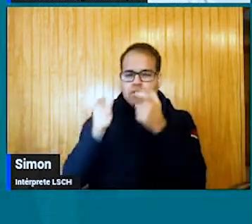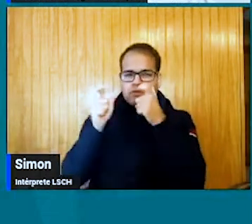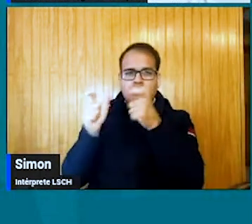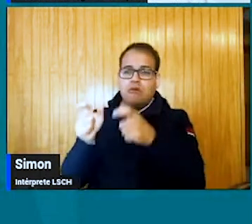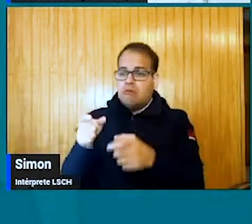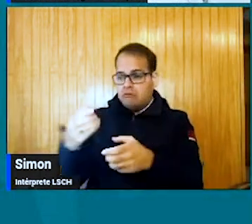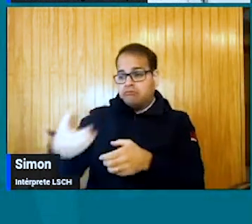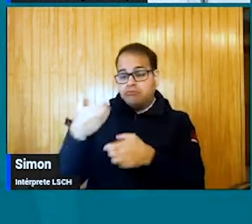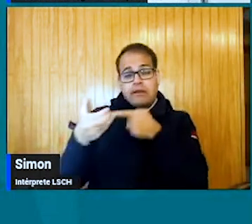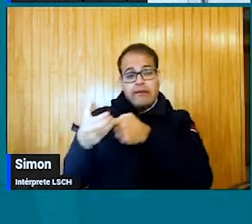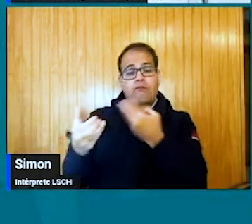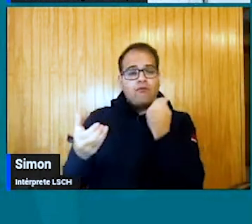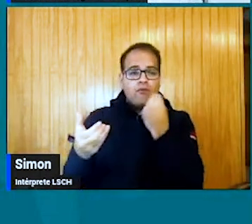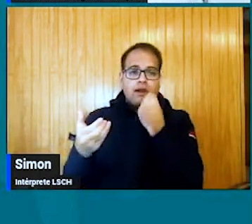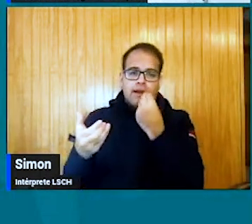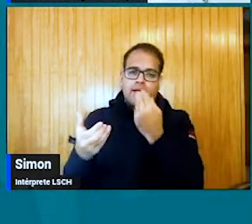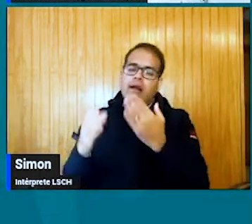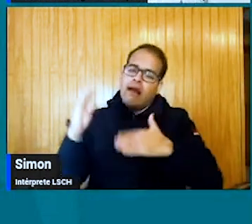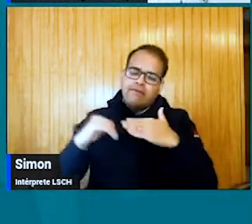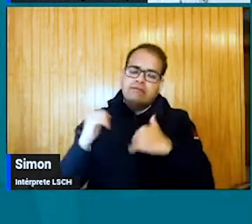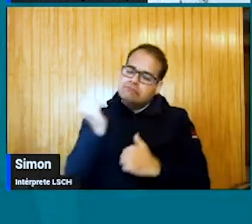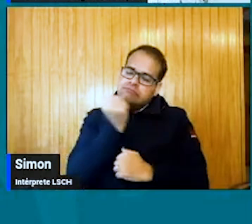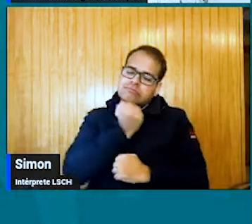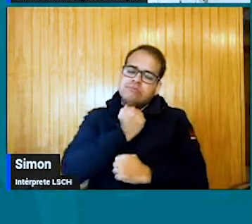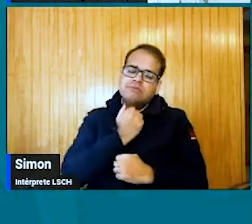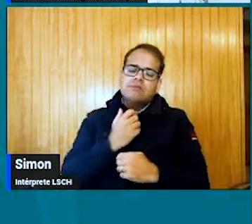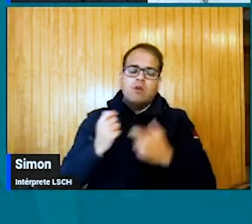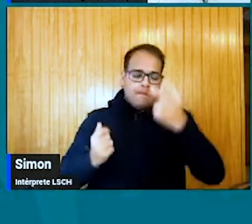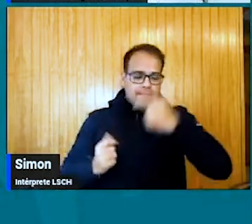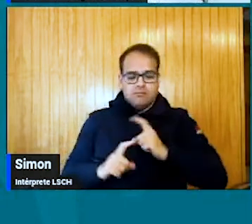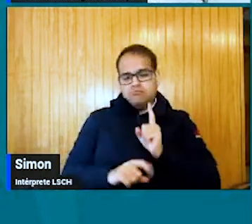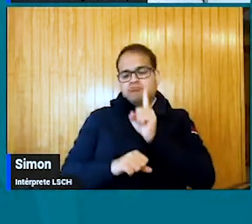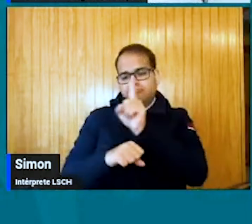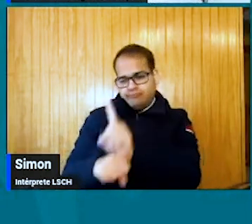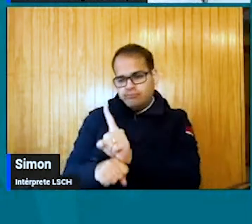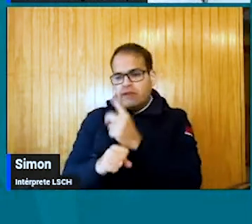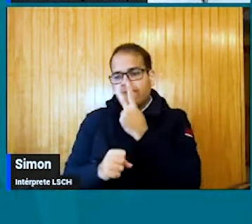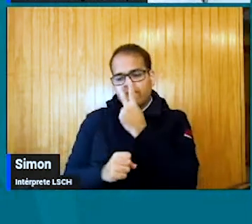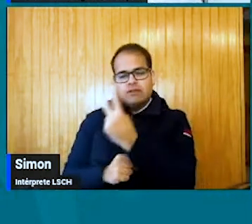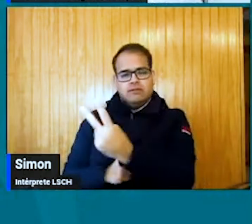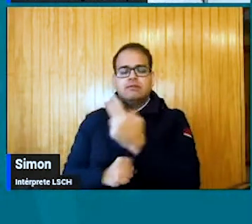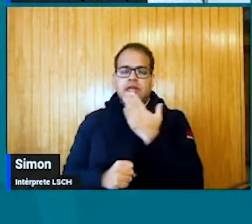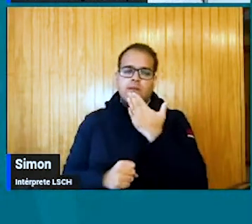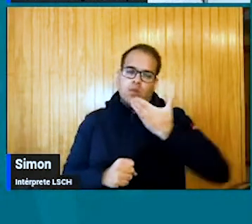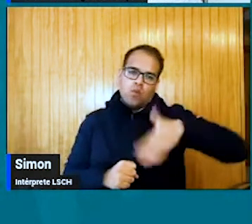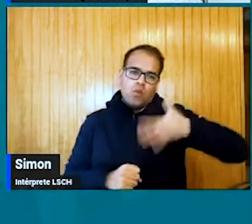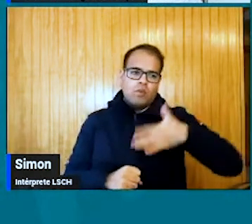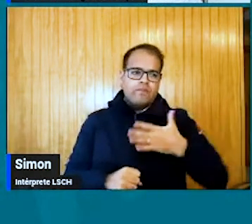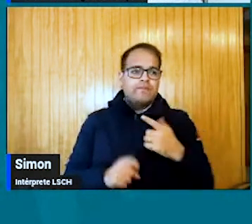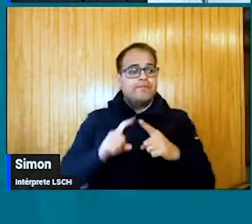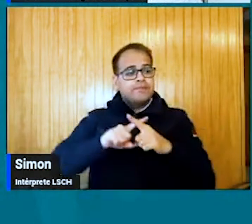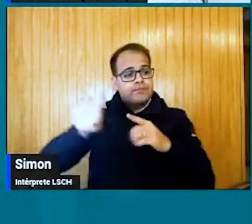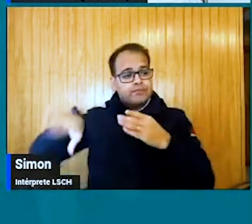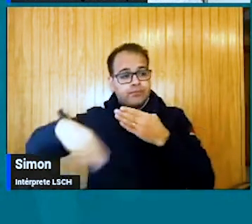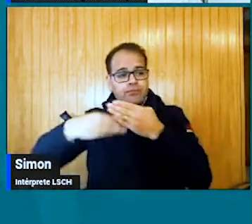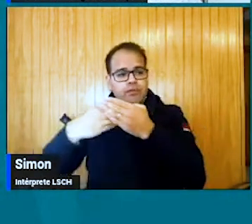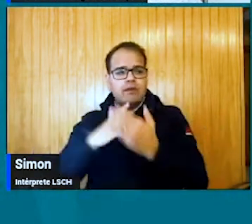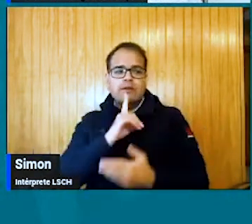pero son máquinas. Y como opcionales también se les puede poner telemetría, que es un poco